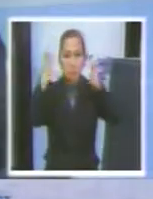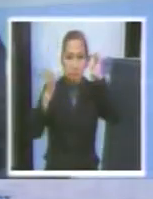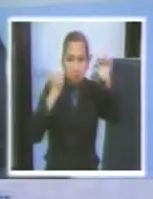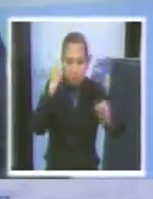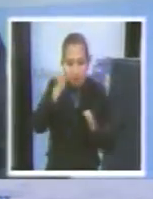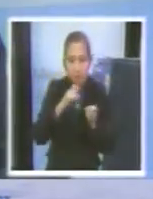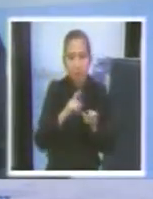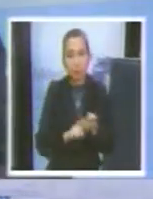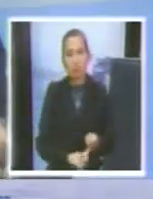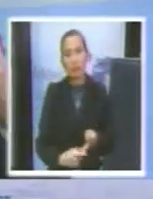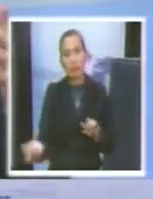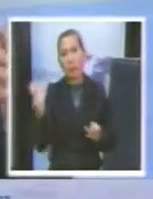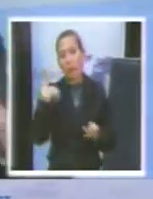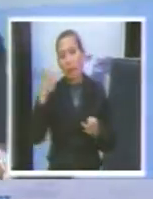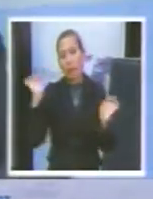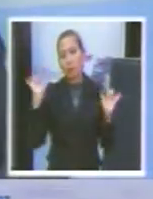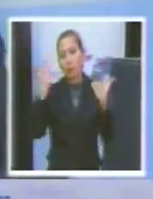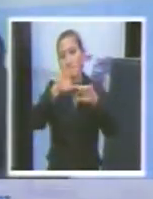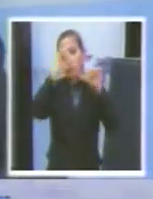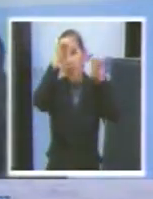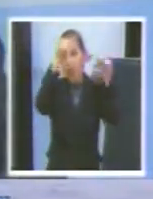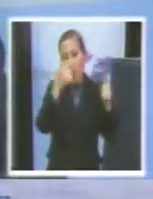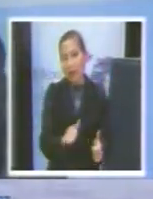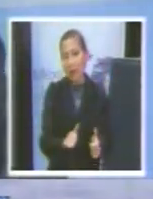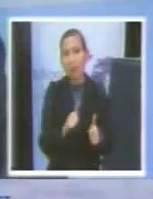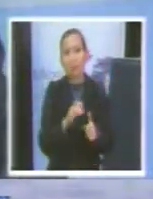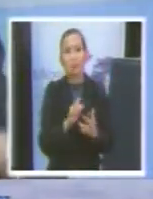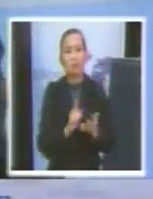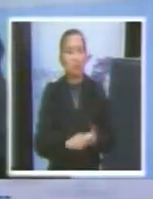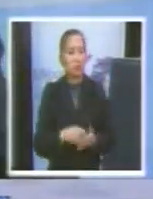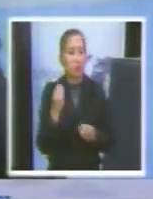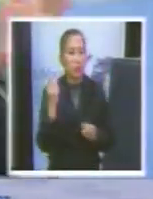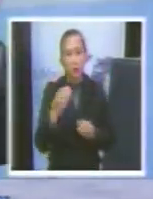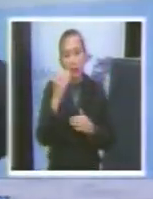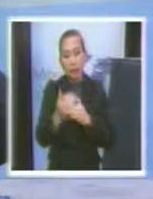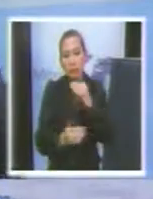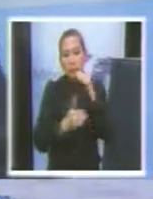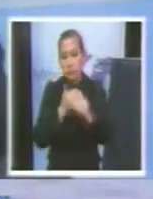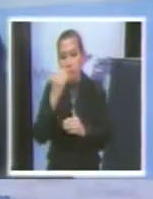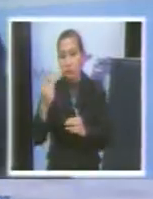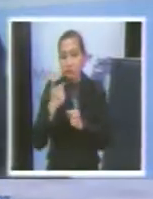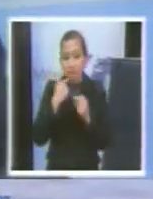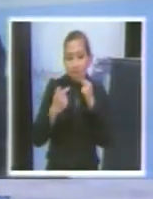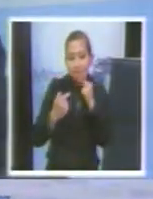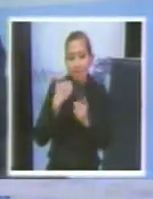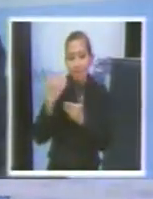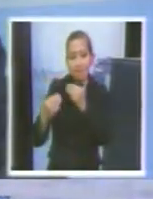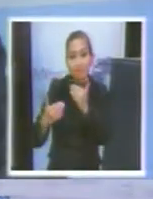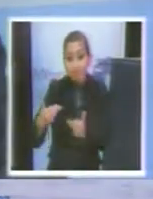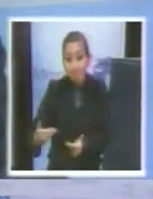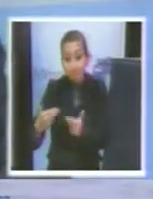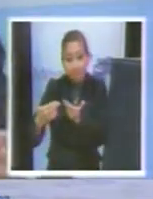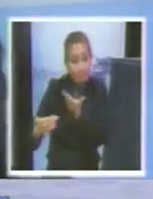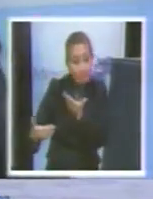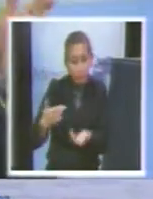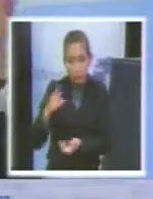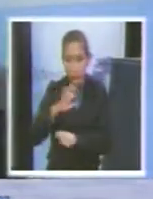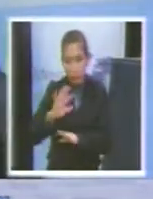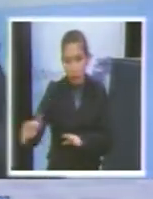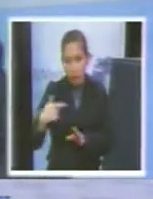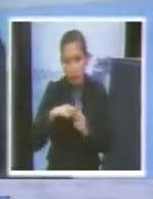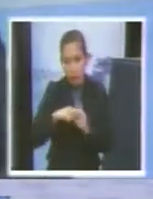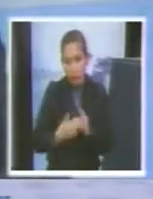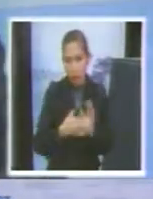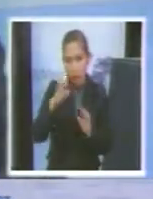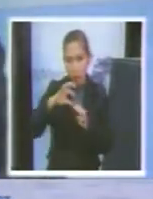exposiciones, eventos artísticos y un proceso de negociación que ya está en marcha